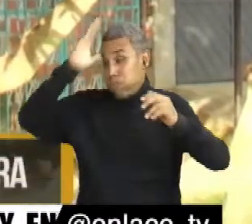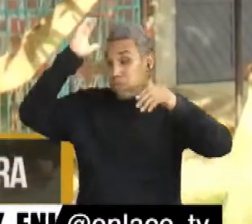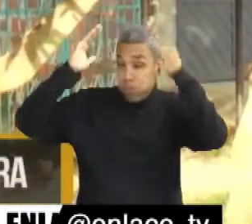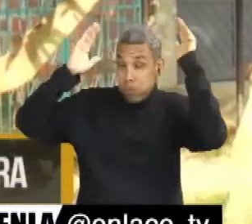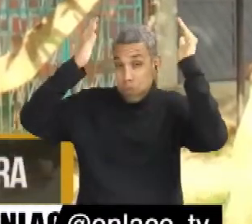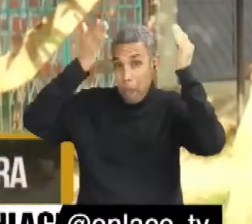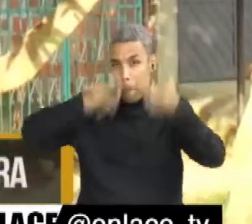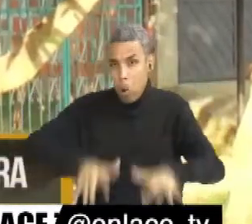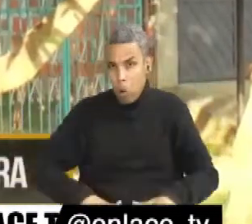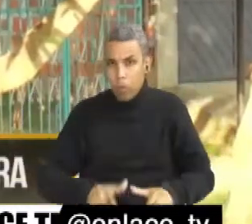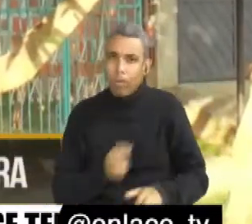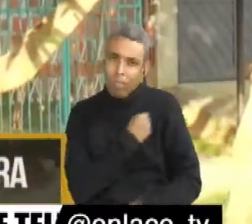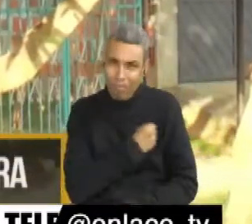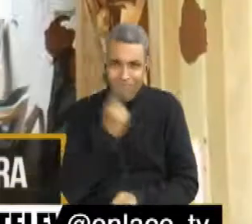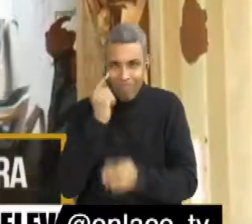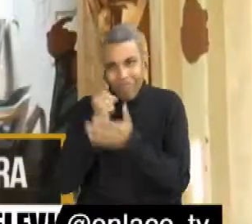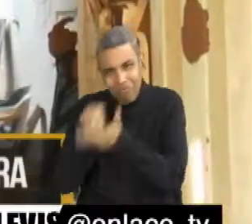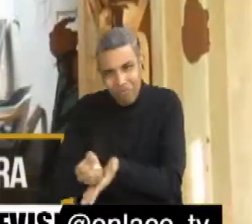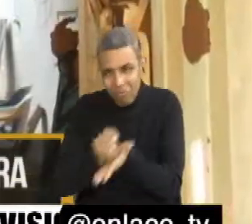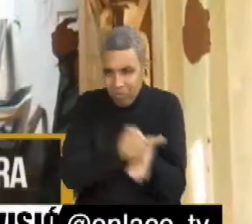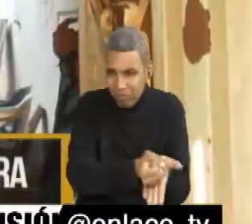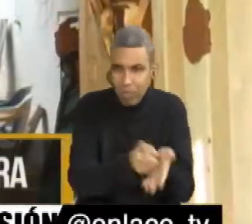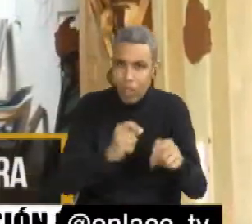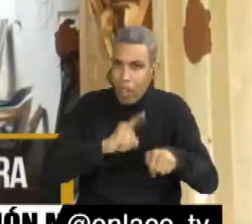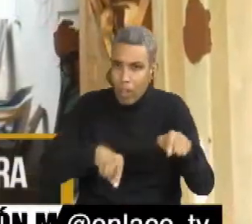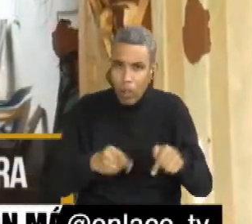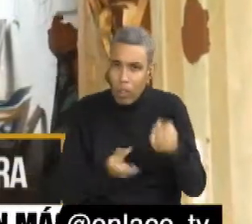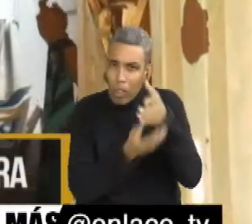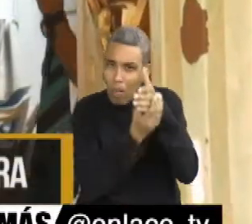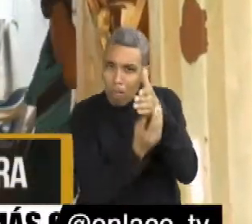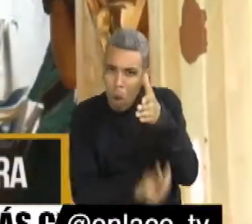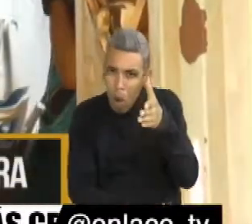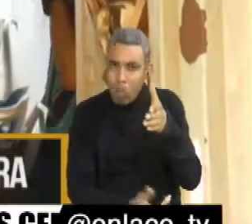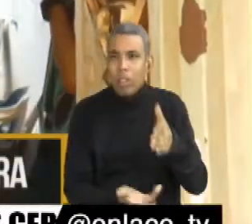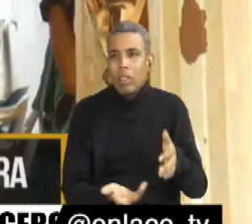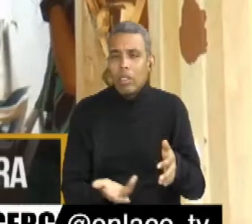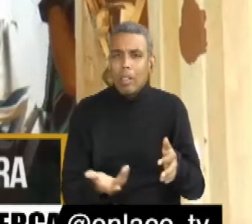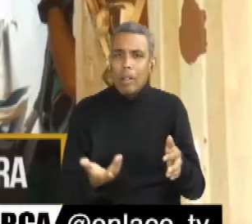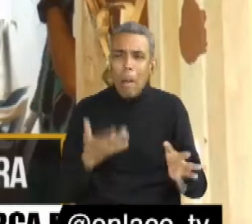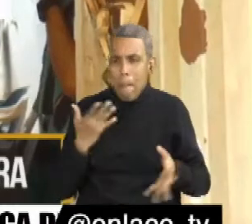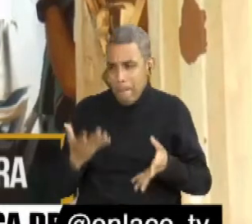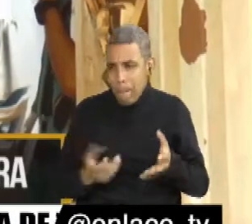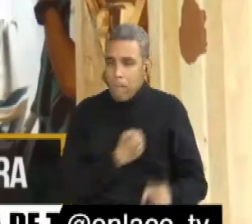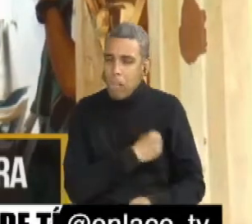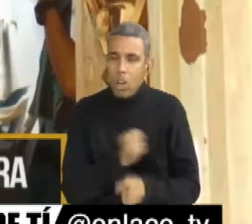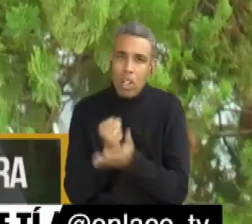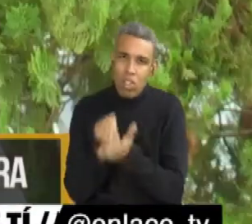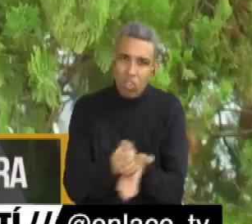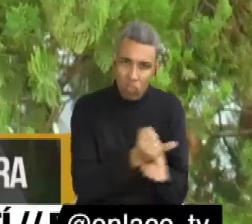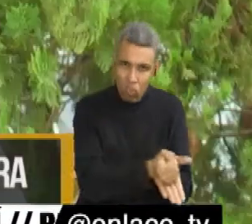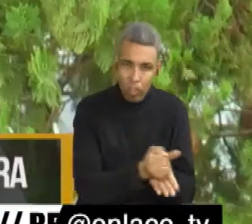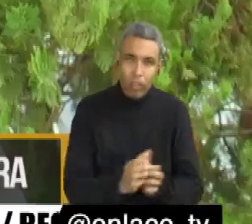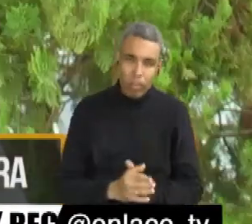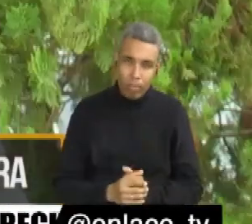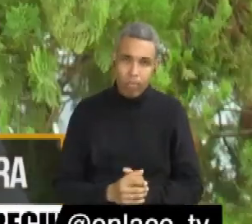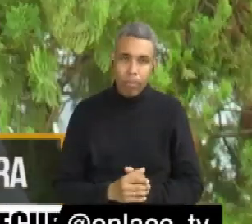obtener ayudas para familias que han resultado damnificadas en sus viviendas. En nuestro barrio Brisas de Altamira están